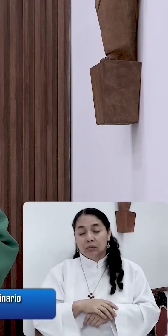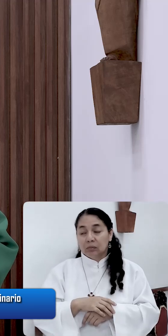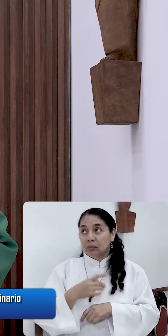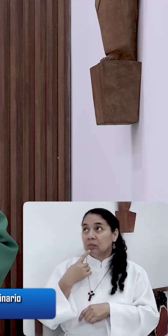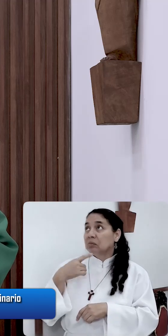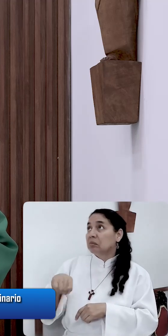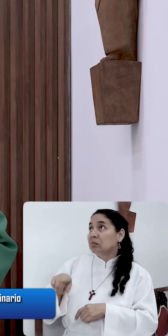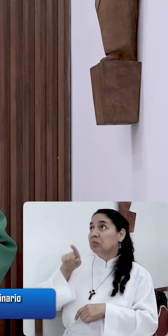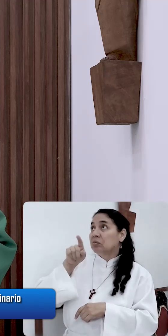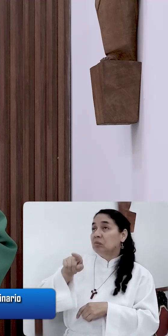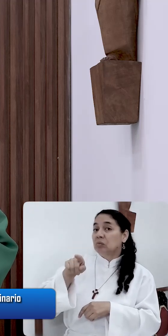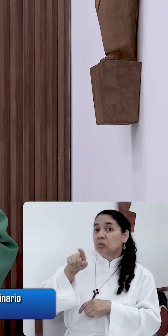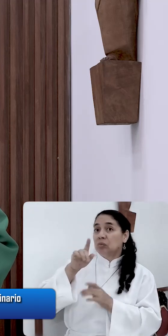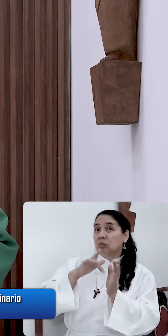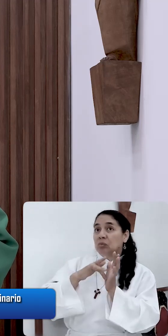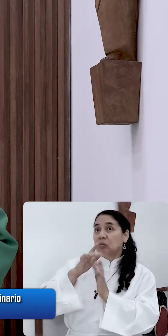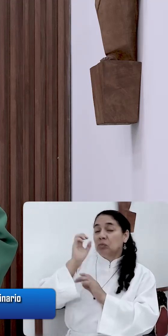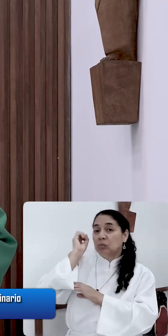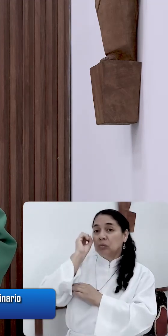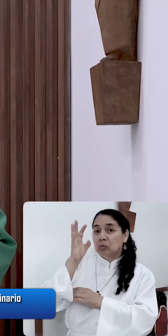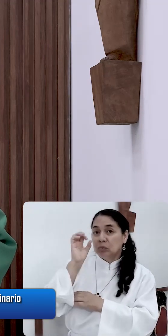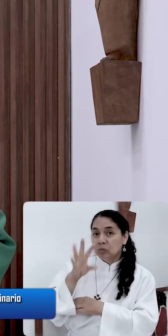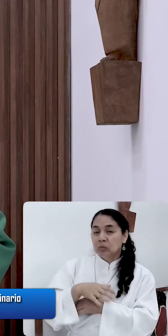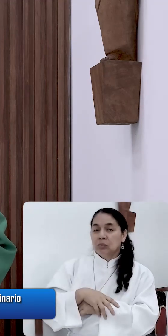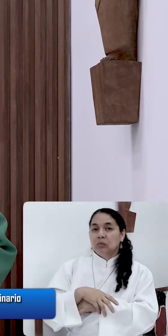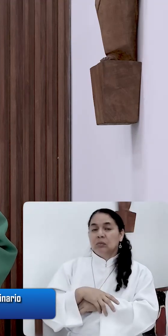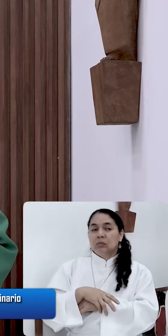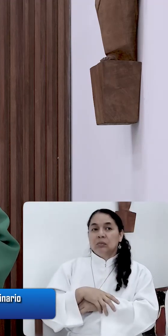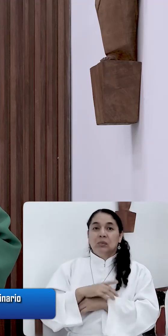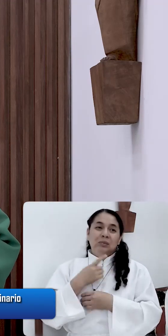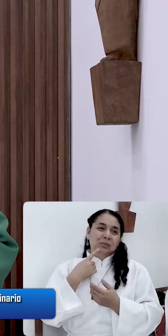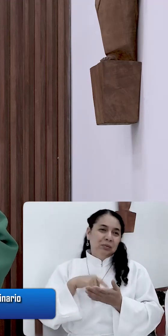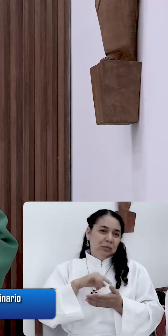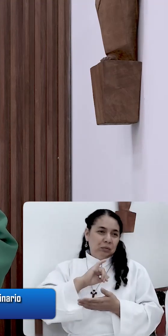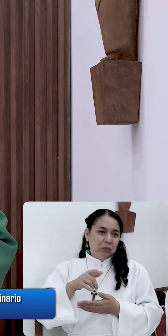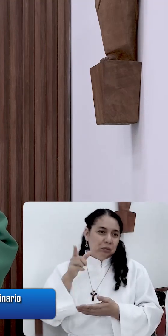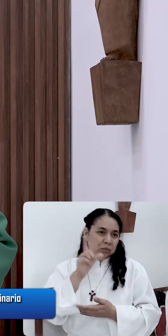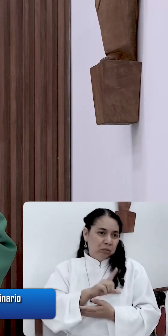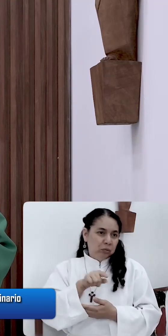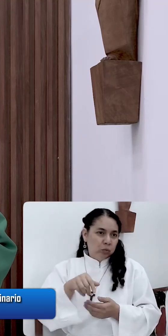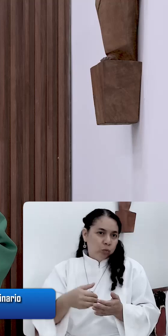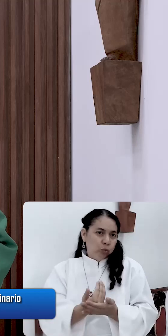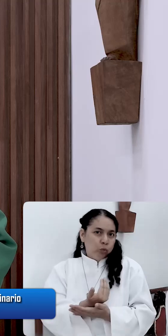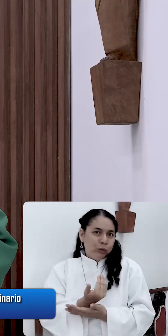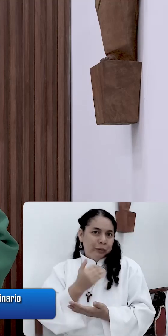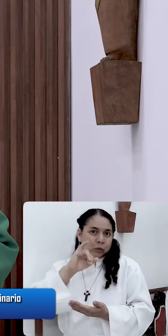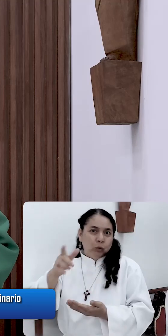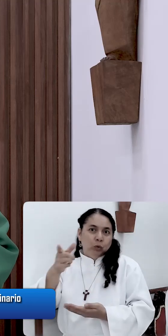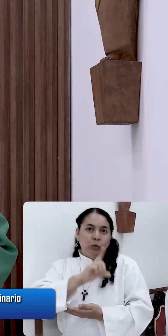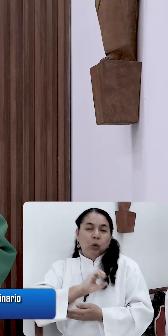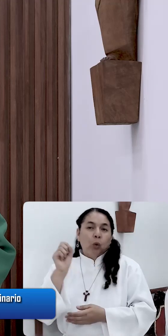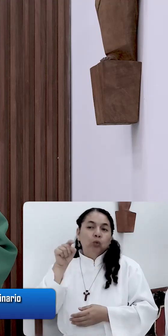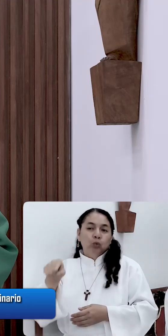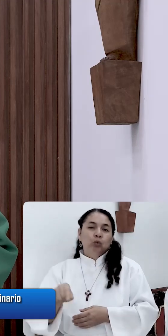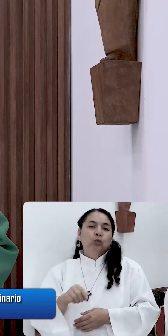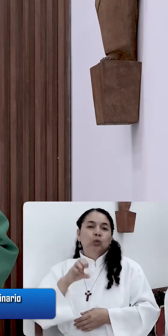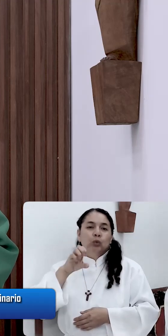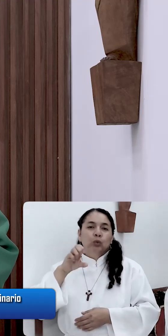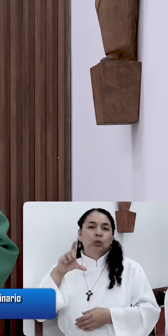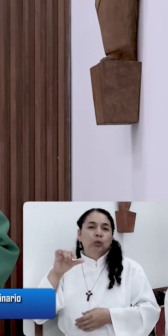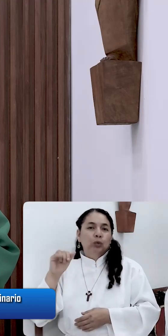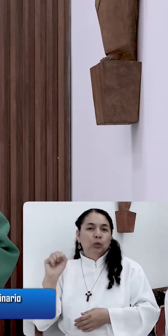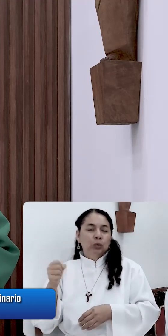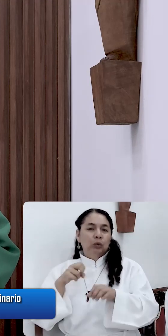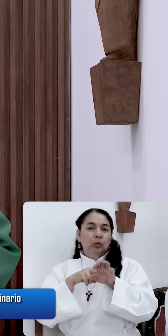profeta. Juan el Bautista fue un profeta, de pronto eres el nuevo Juan Bautista, o Elías en el Antiguo